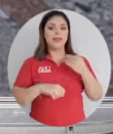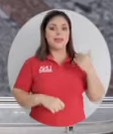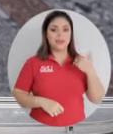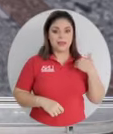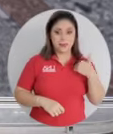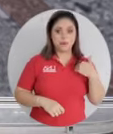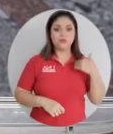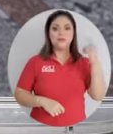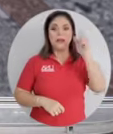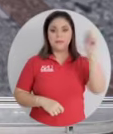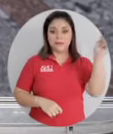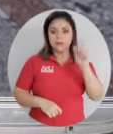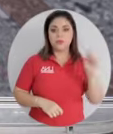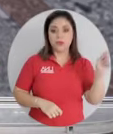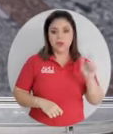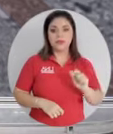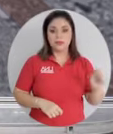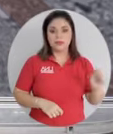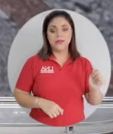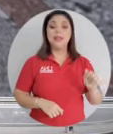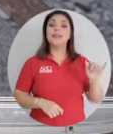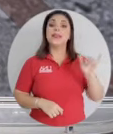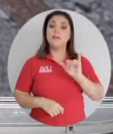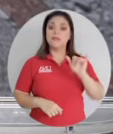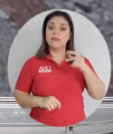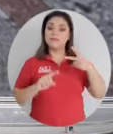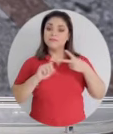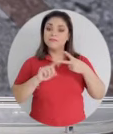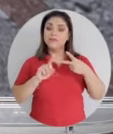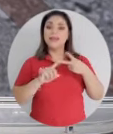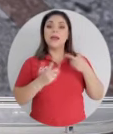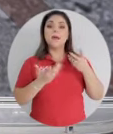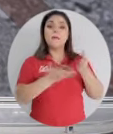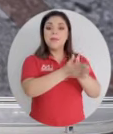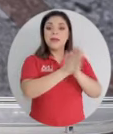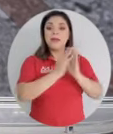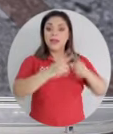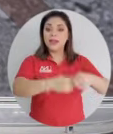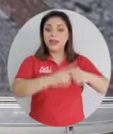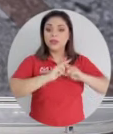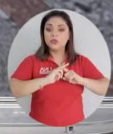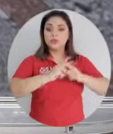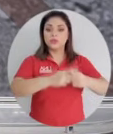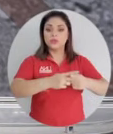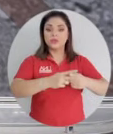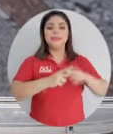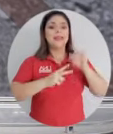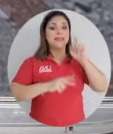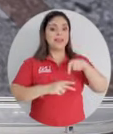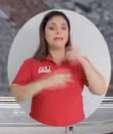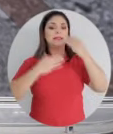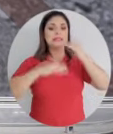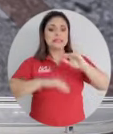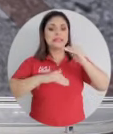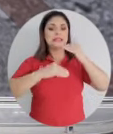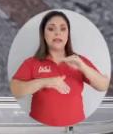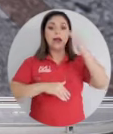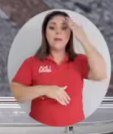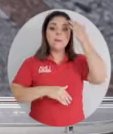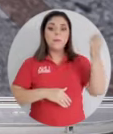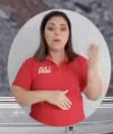nosotros tenemos mensualmente, pero por otro lado también el acceso a los créditos, que se ha venido restringiendo en el sentido de que las